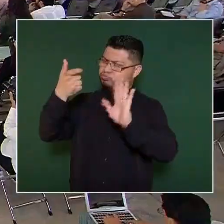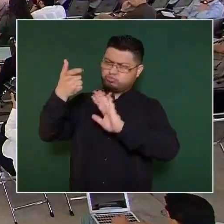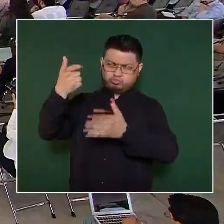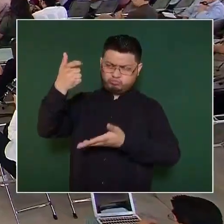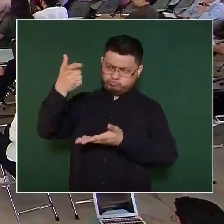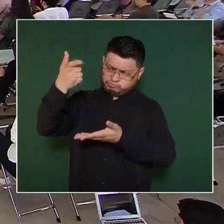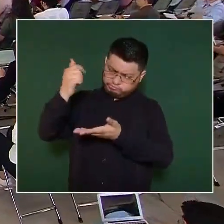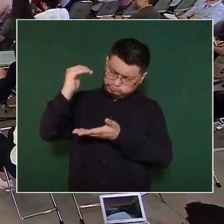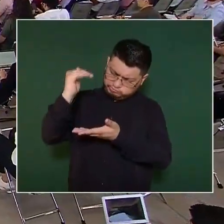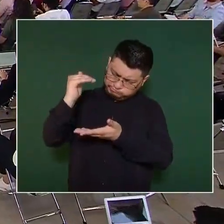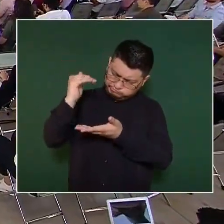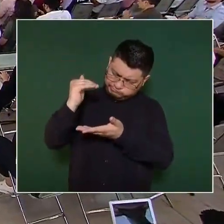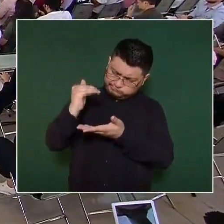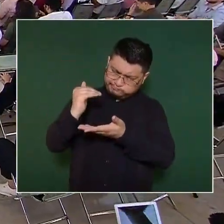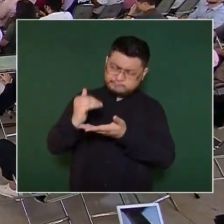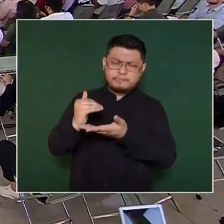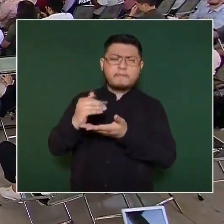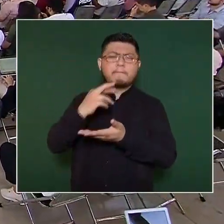Ya quedamos